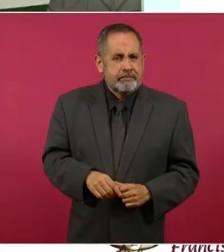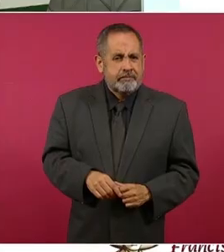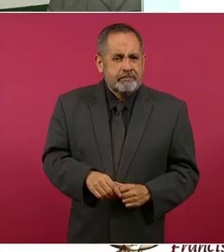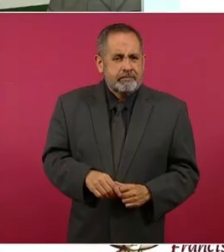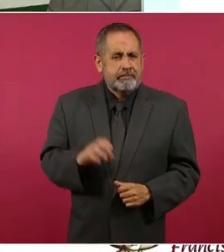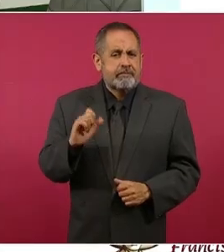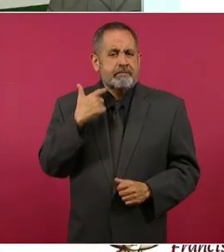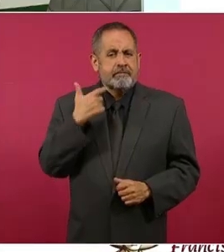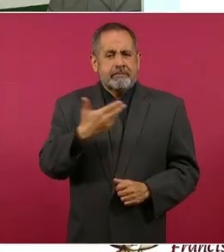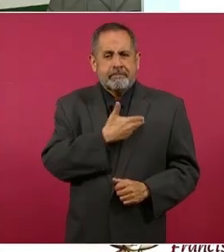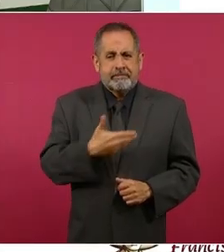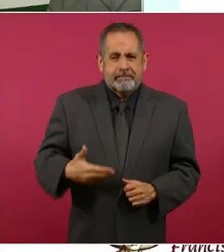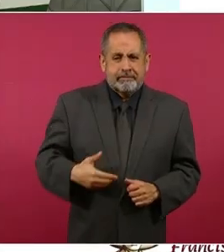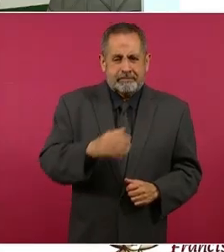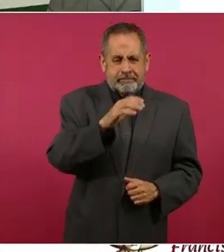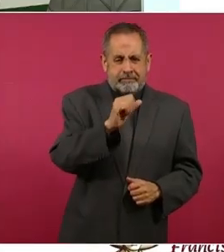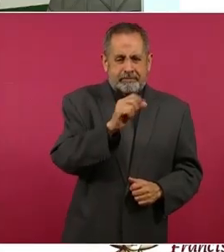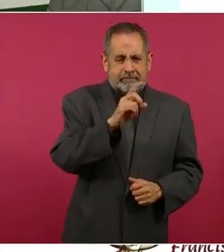Calderón para Peña.